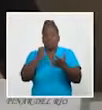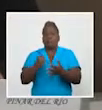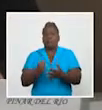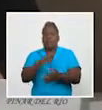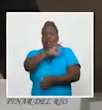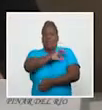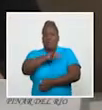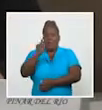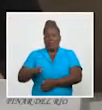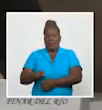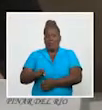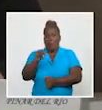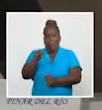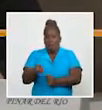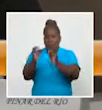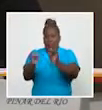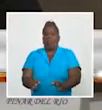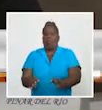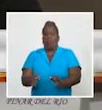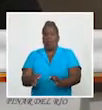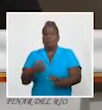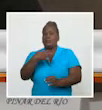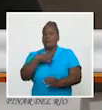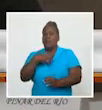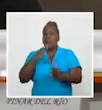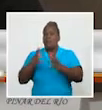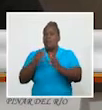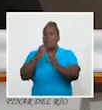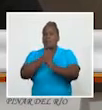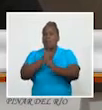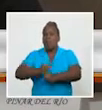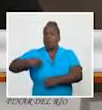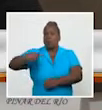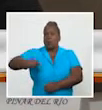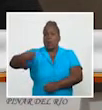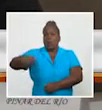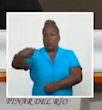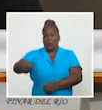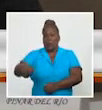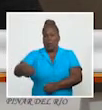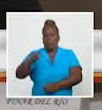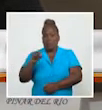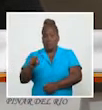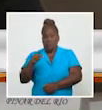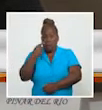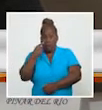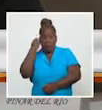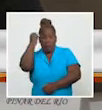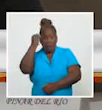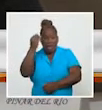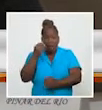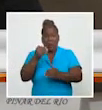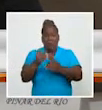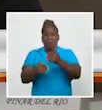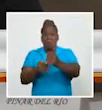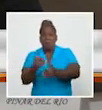fuerza ideológica, porque va al departamento ideológico, es Rogelio Polanco, que viene de ser embajador en Venezuela,